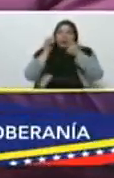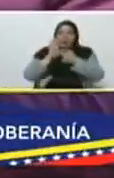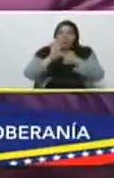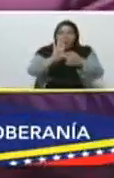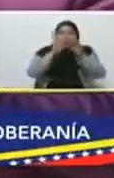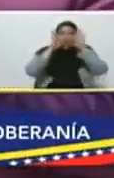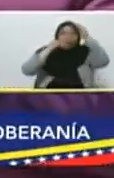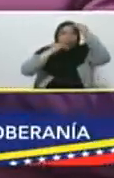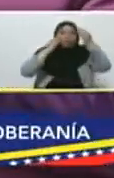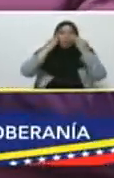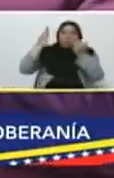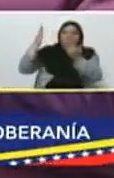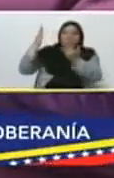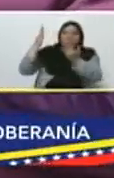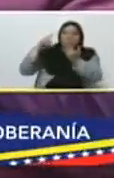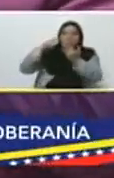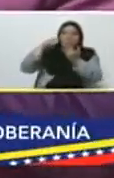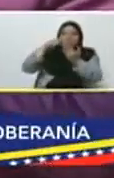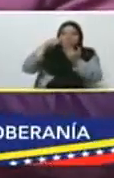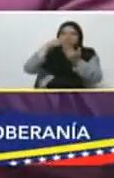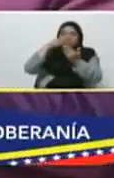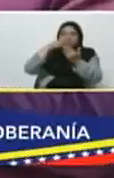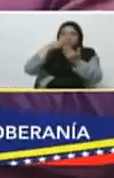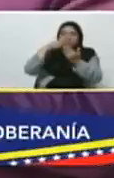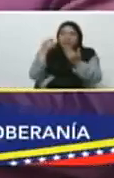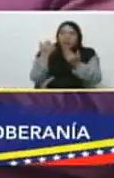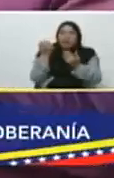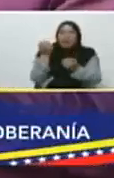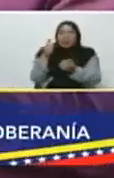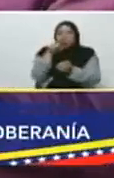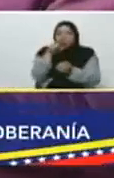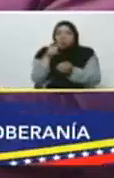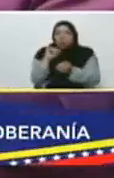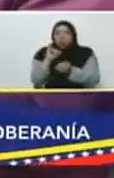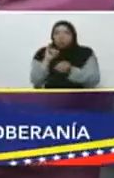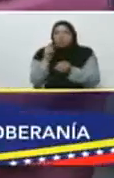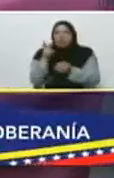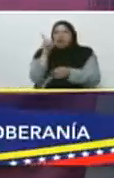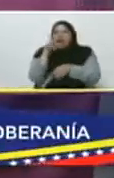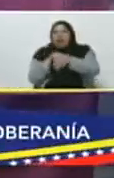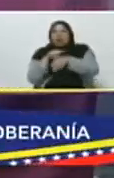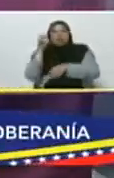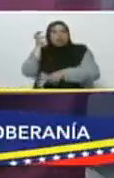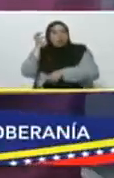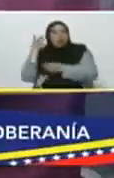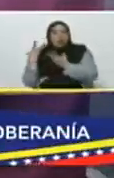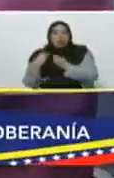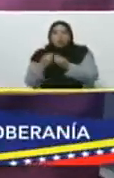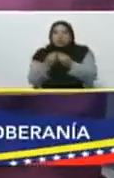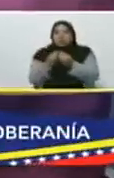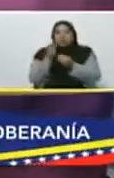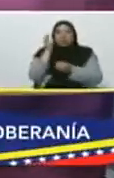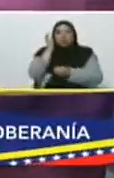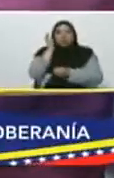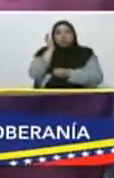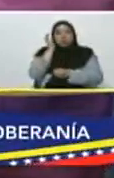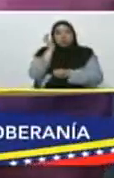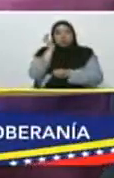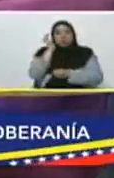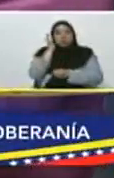Por favor. Tenemos frascos de cultivo como ese que va a llevar la doctora. Uh-huh. En estos frascos de